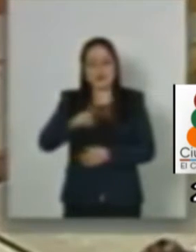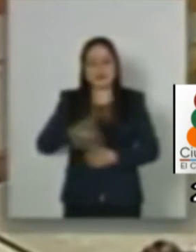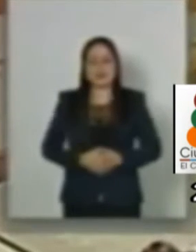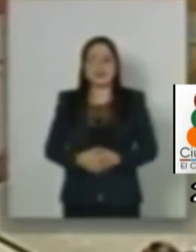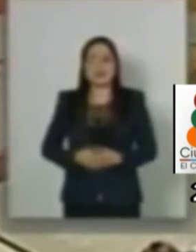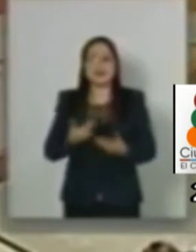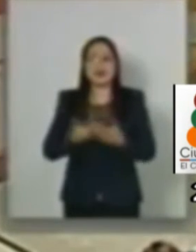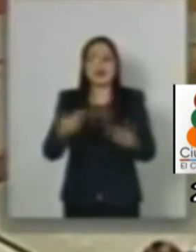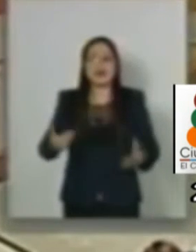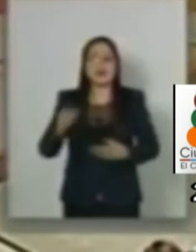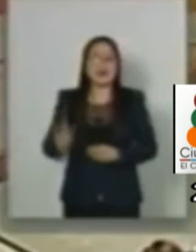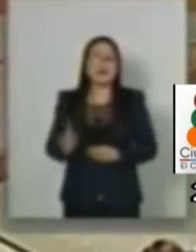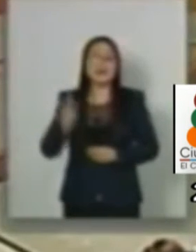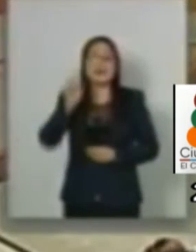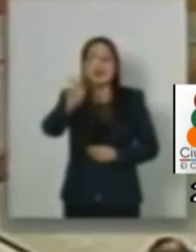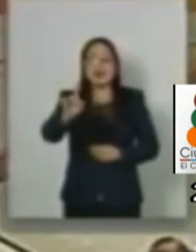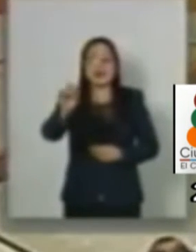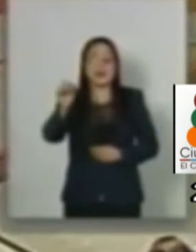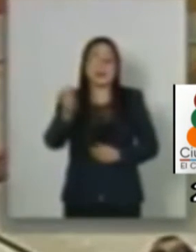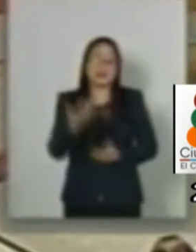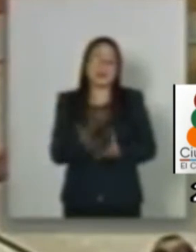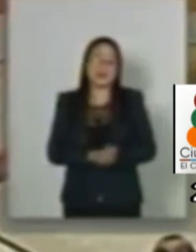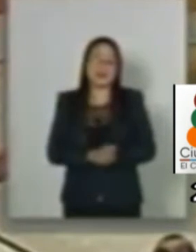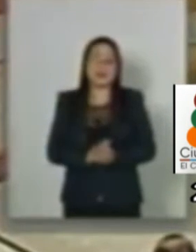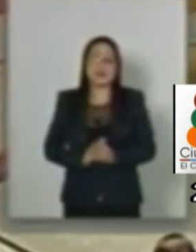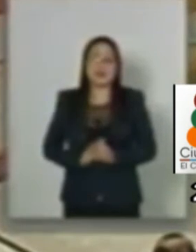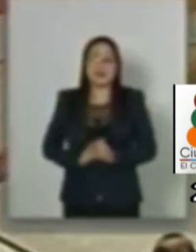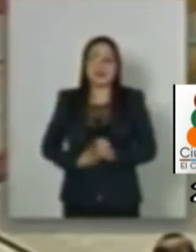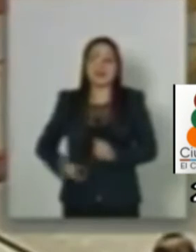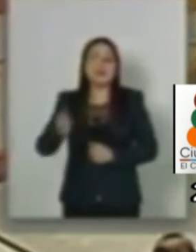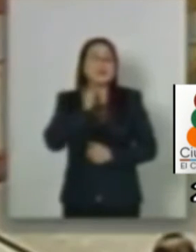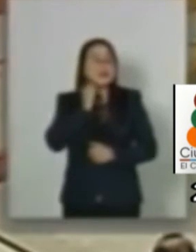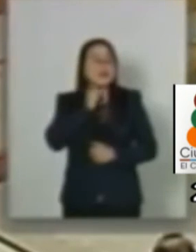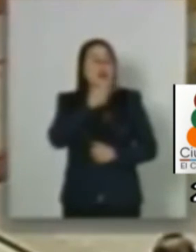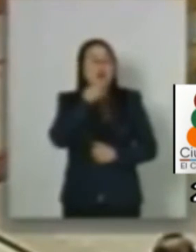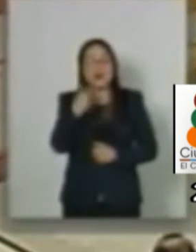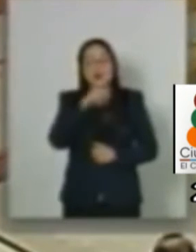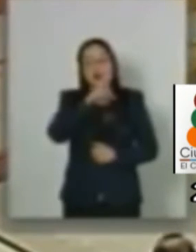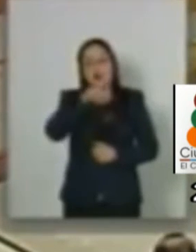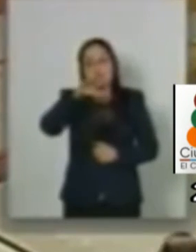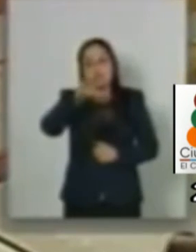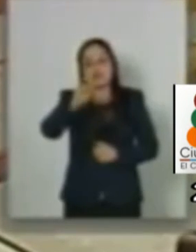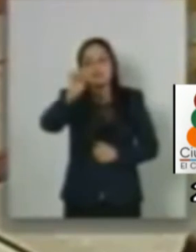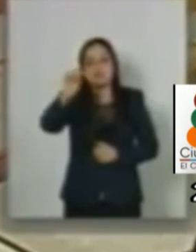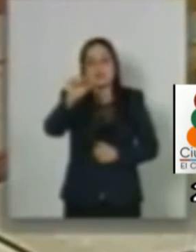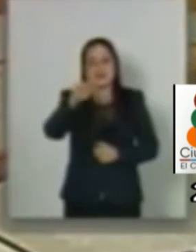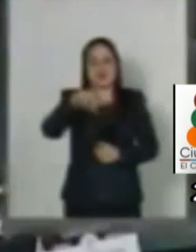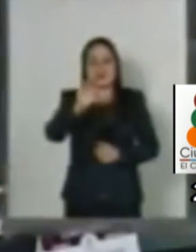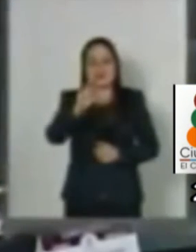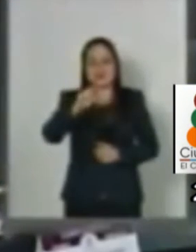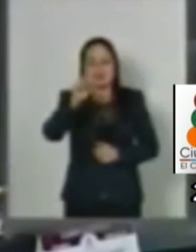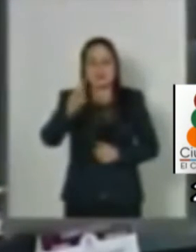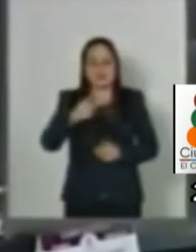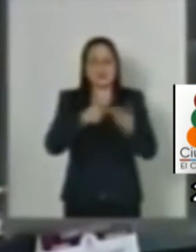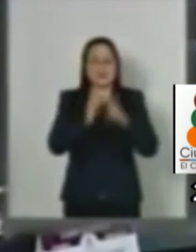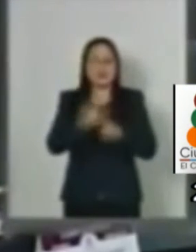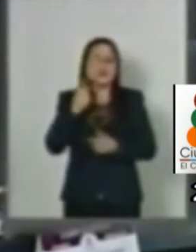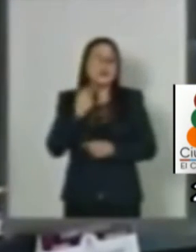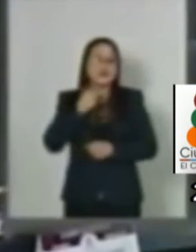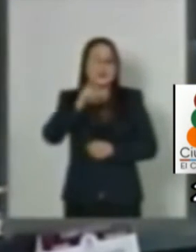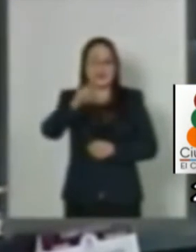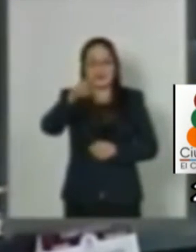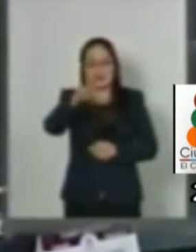a unos meses de las elecciones del 2018. Lupita. Así es, y bueno, diríamos cuál vendría siendo el